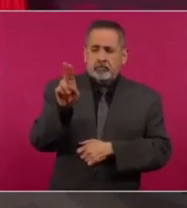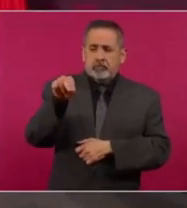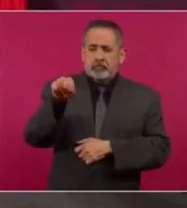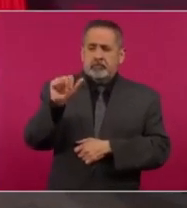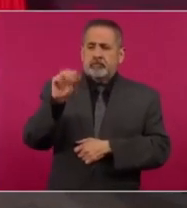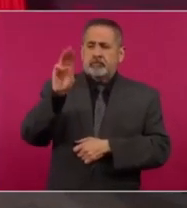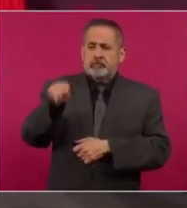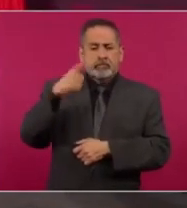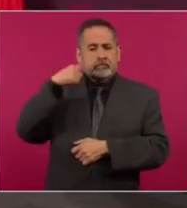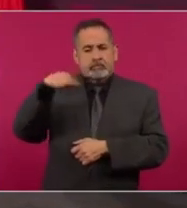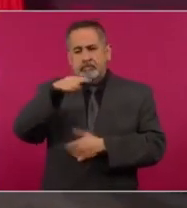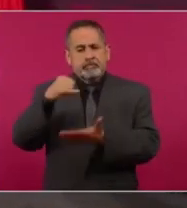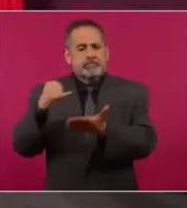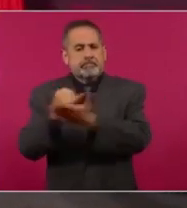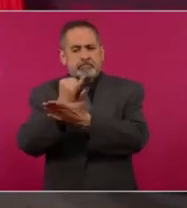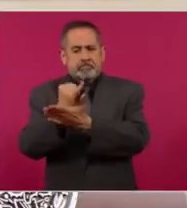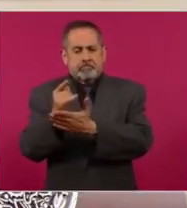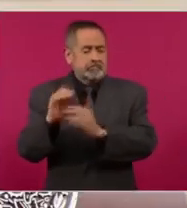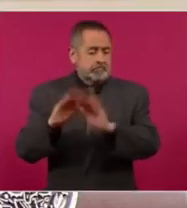decidir